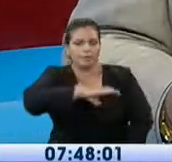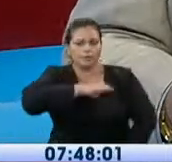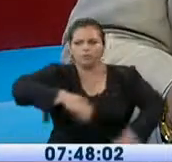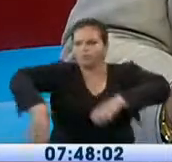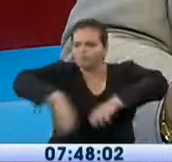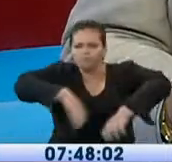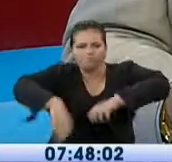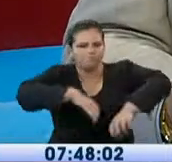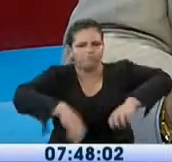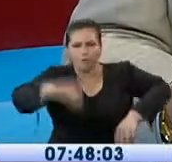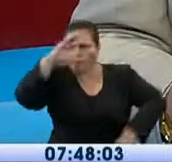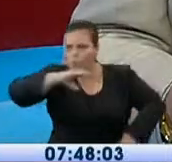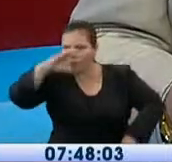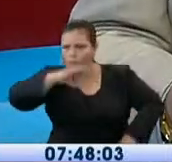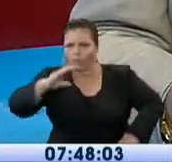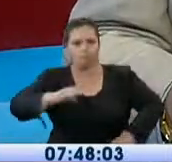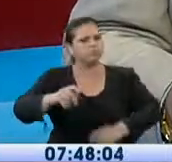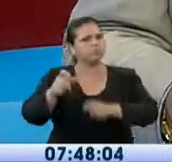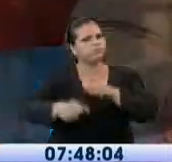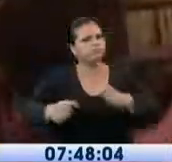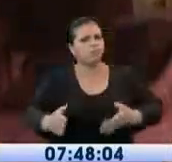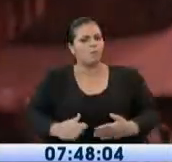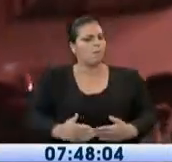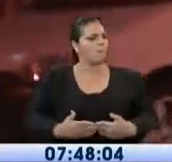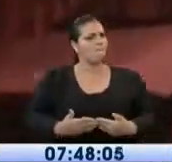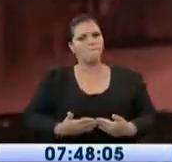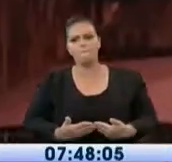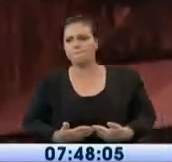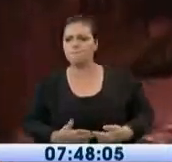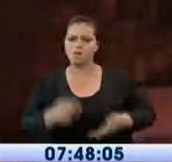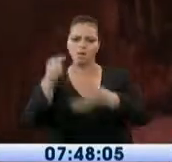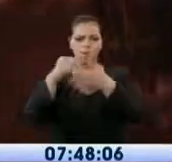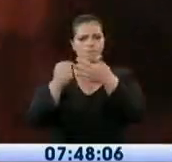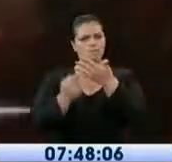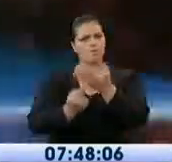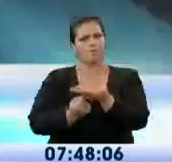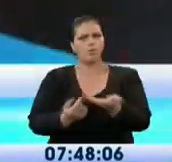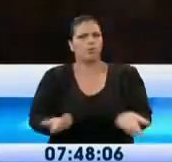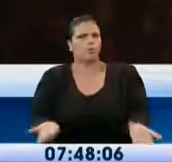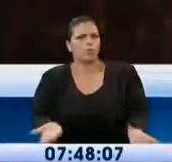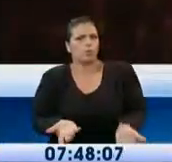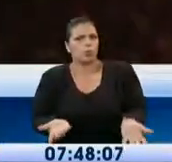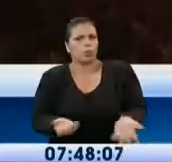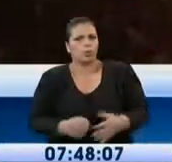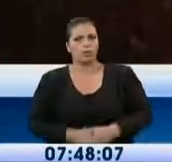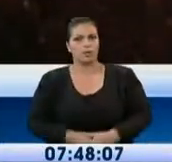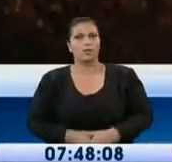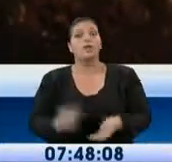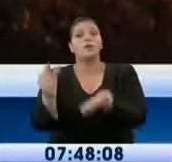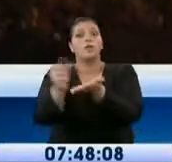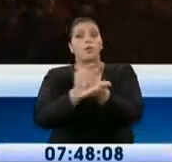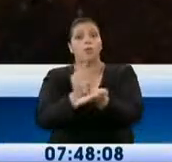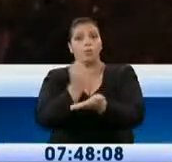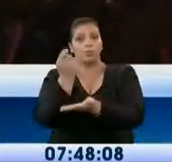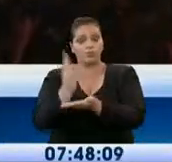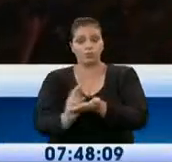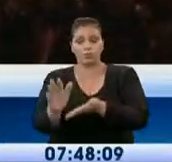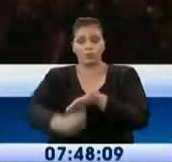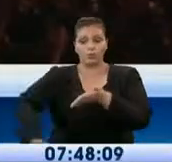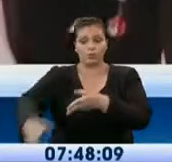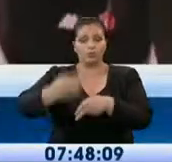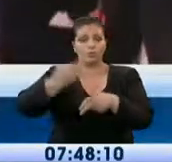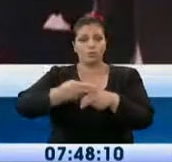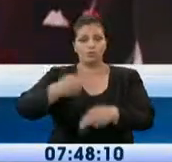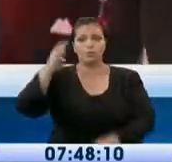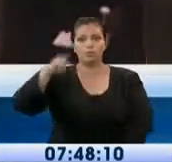ley. Uno de los sectores hasta el que llegaron los uniformados fue el barrio Miami Beach del Guasmo Sur y las calles O'Connor y